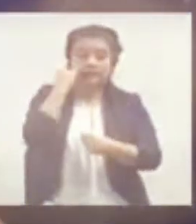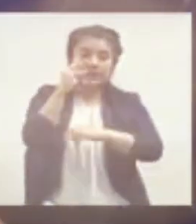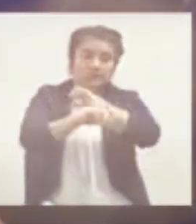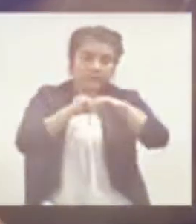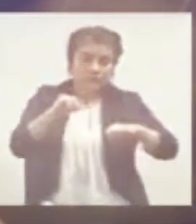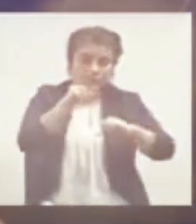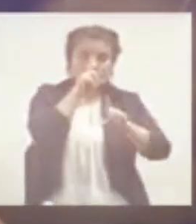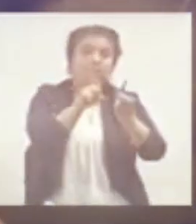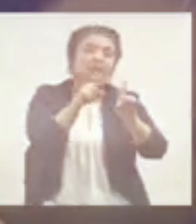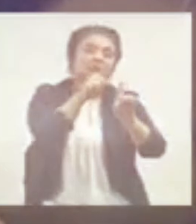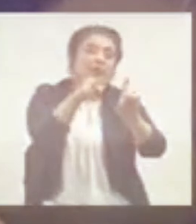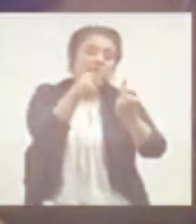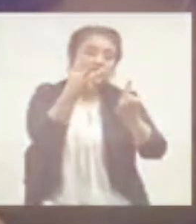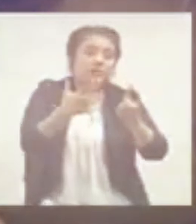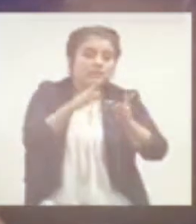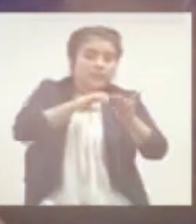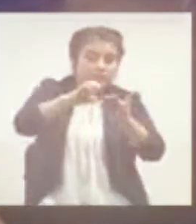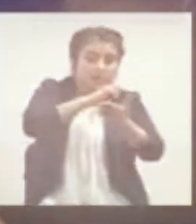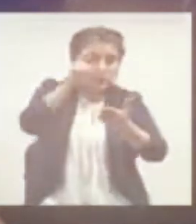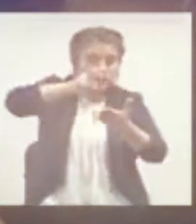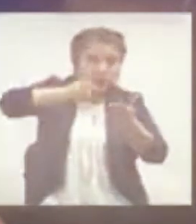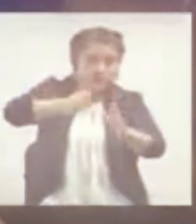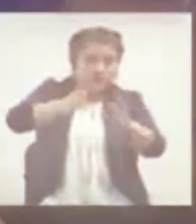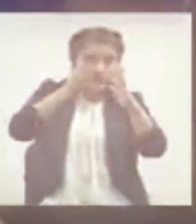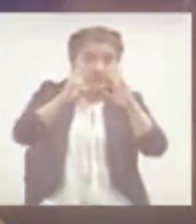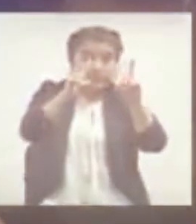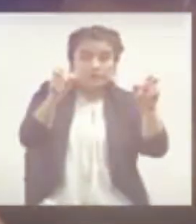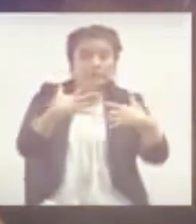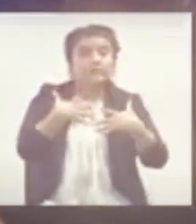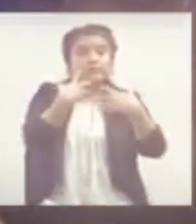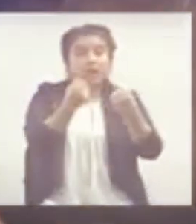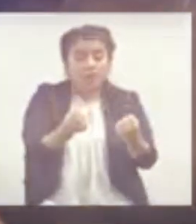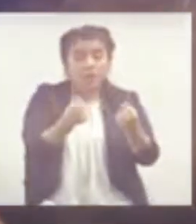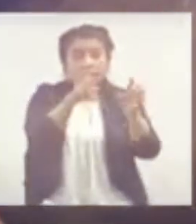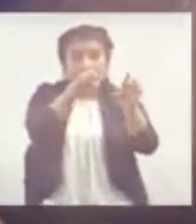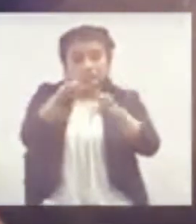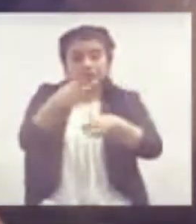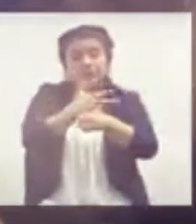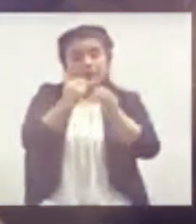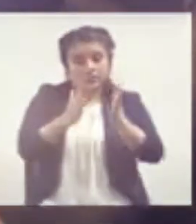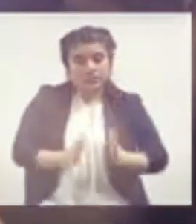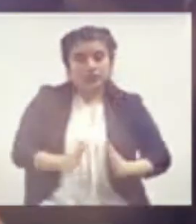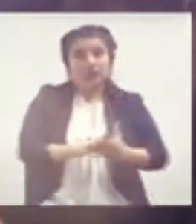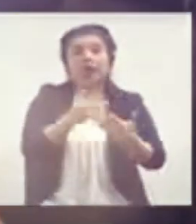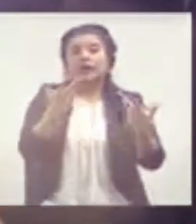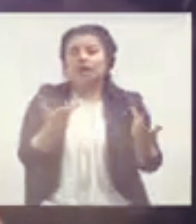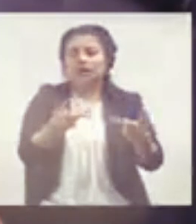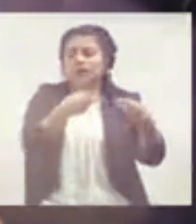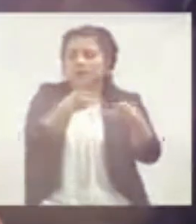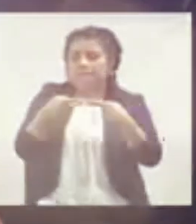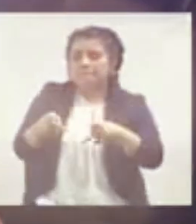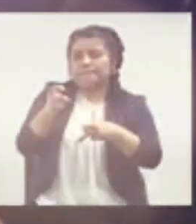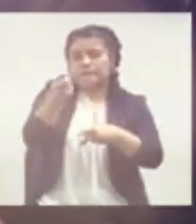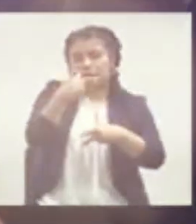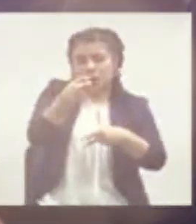congruente con el deber del Estado de velar por la salud y asistencia social de los habitantes y controlar la calidad de productos alimenticios,